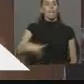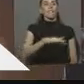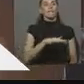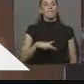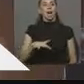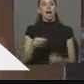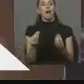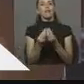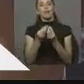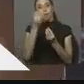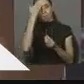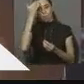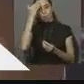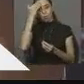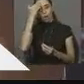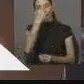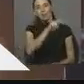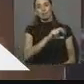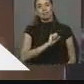popular de Santiago, La Cisterna,